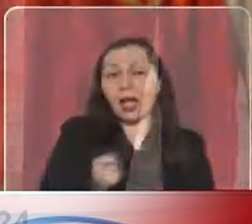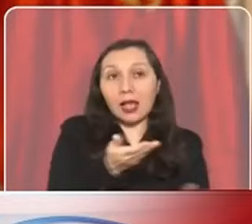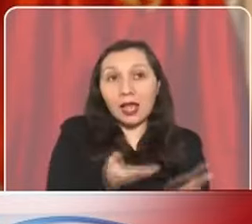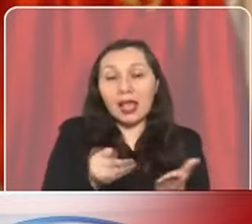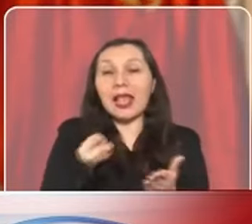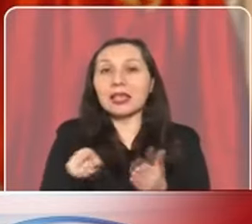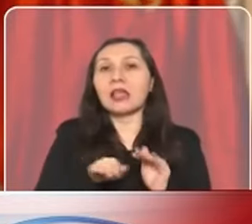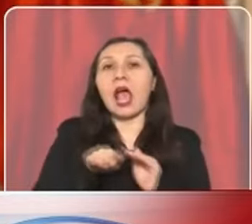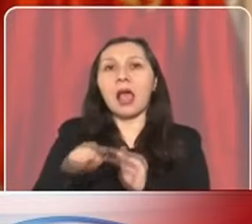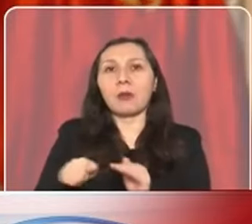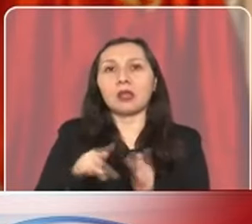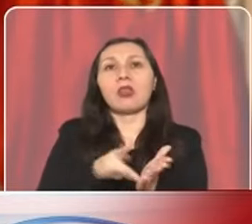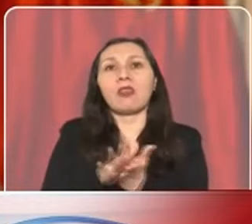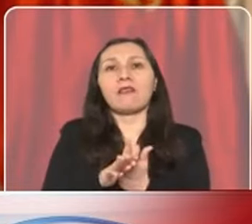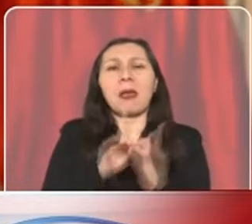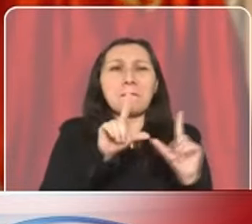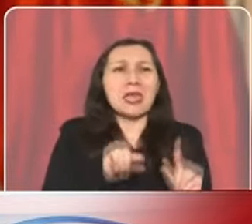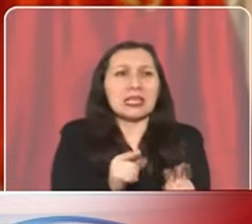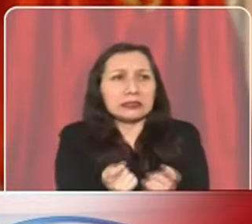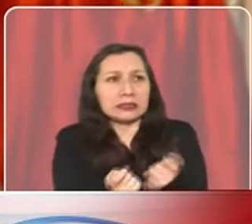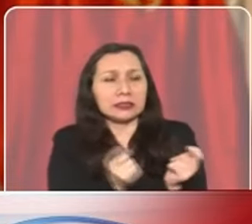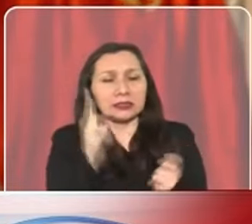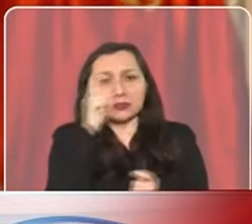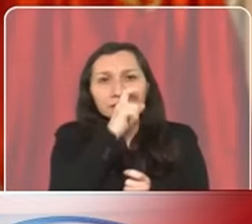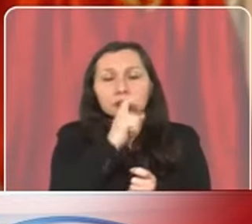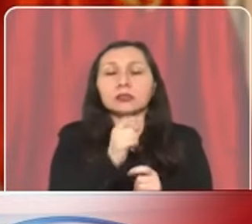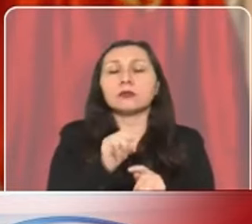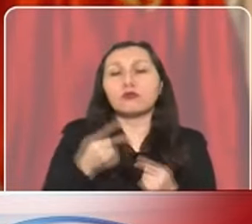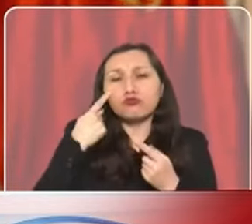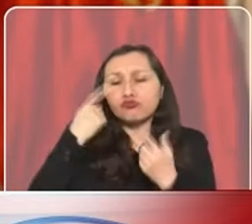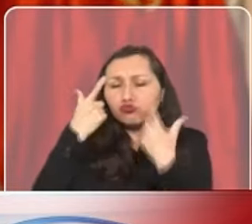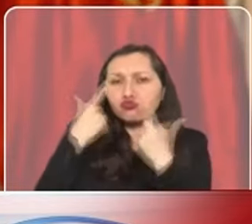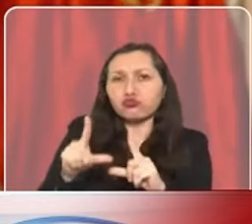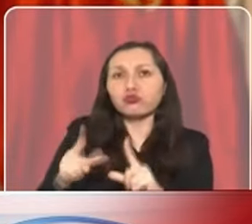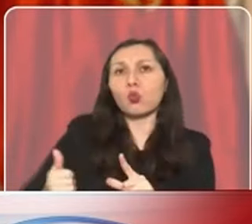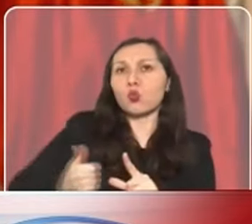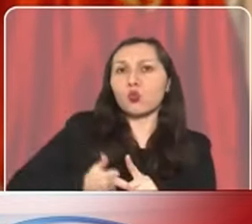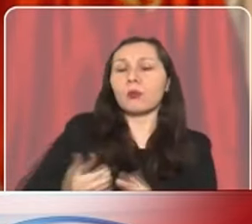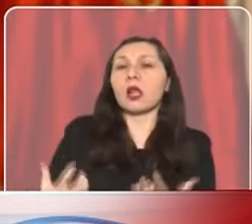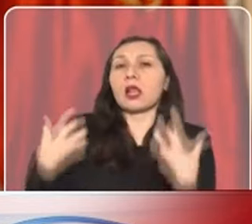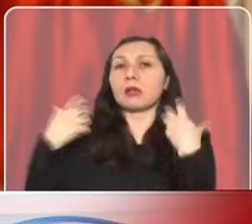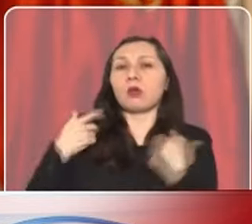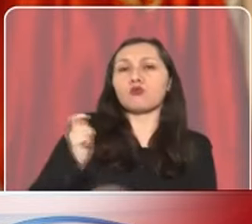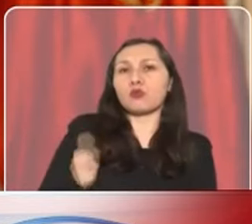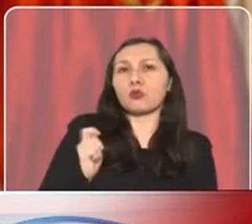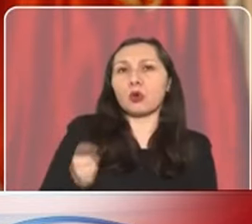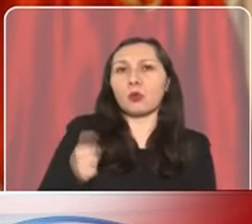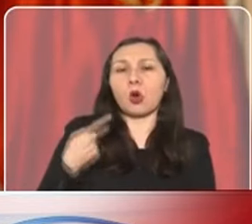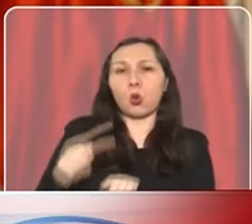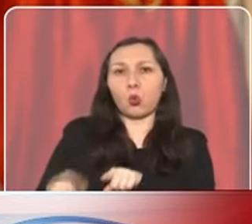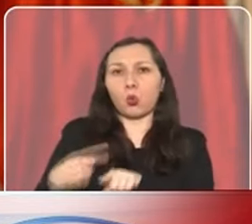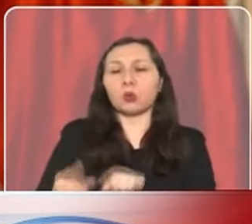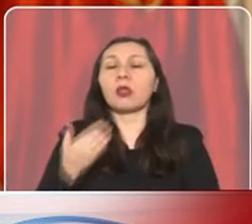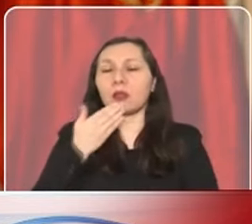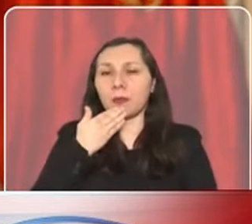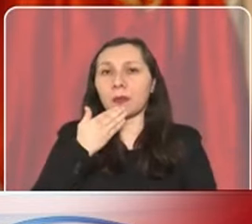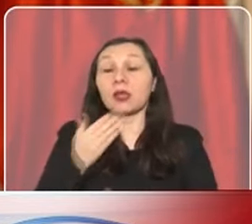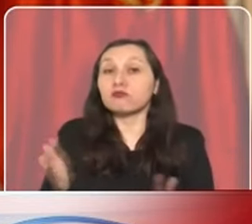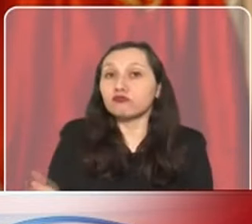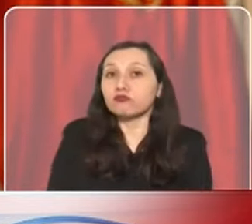profesional. Apoyaremos a los deudores de menos recursos, reconoceremos a quienes responsablemente han pagado sus cuotas